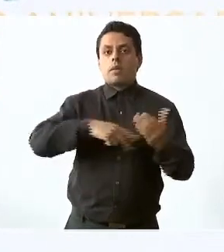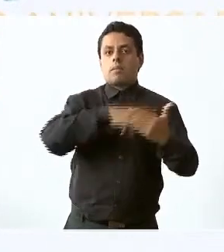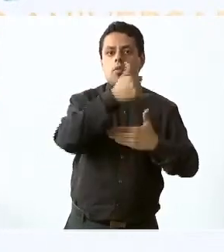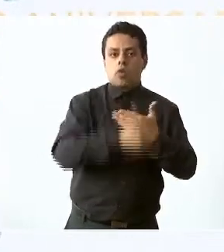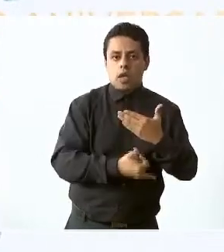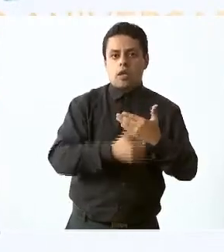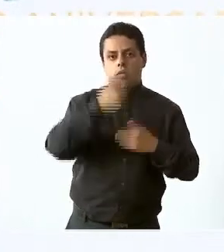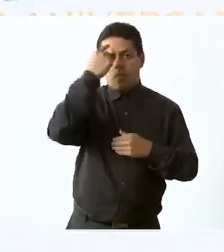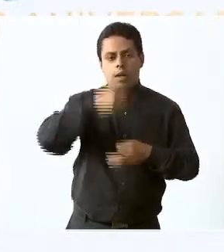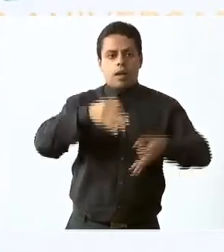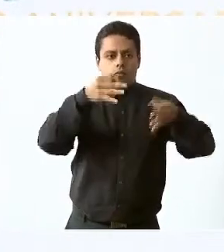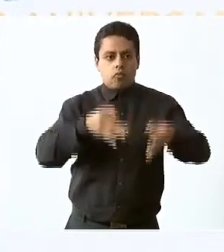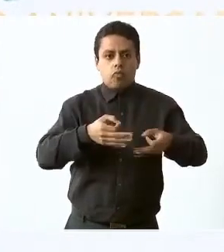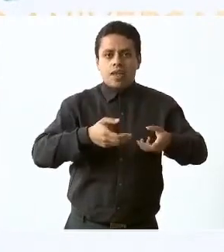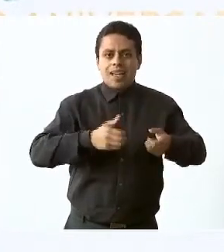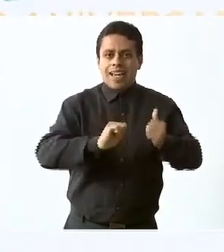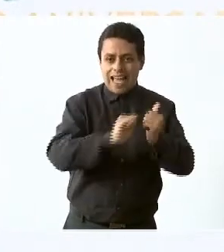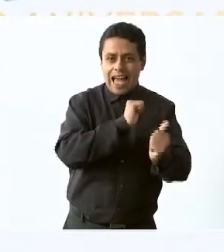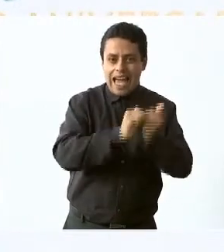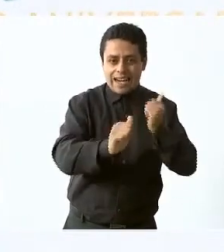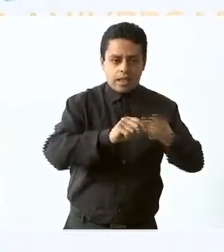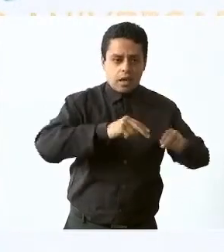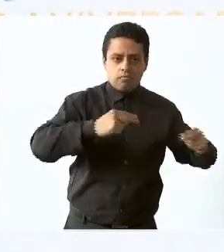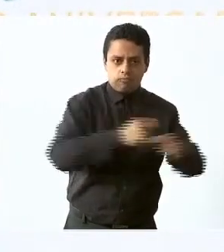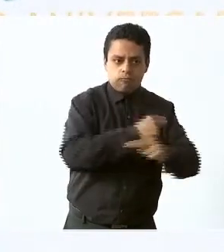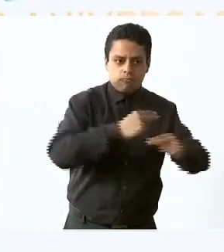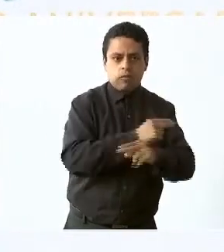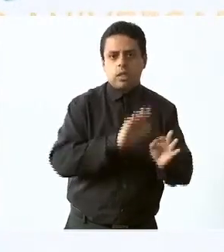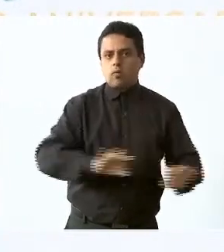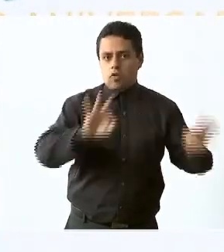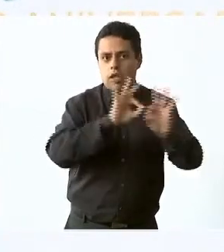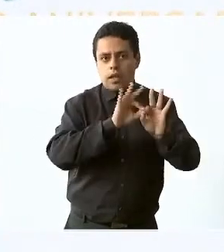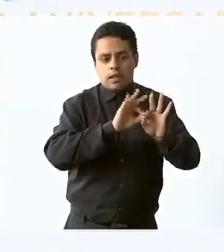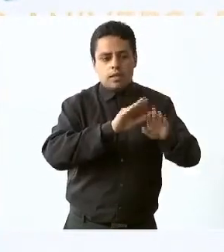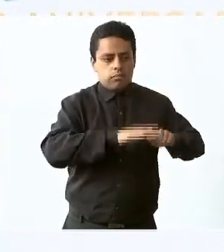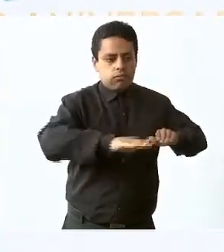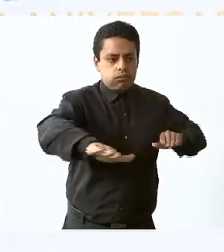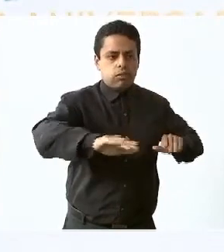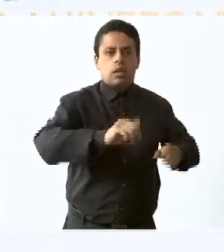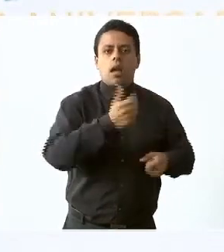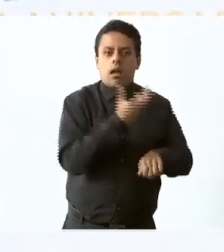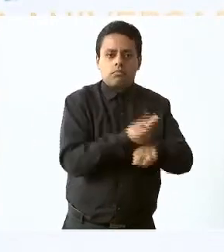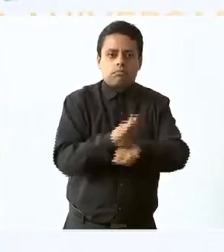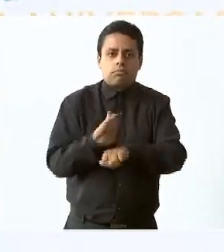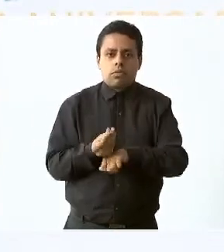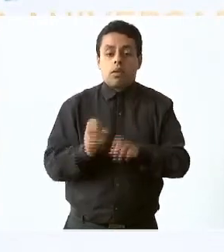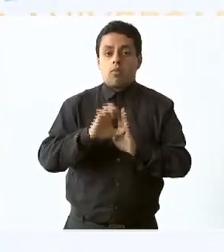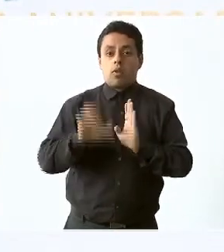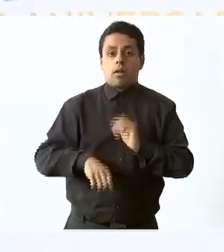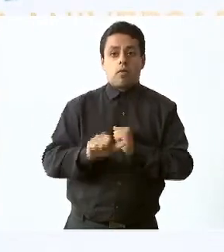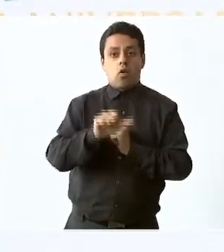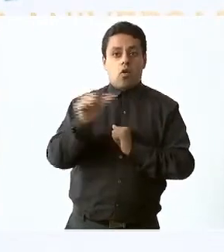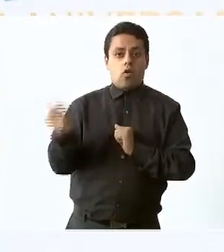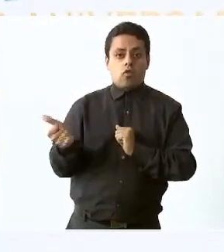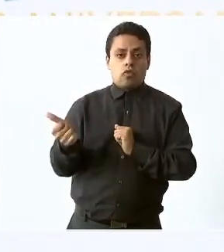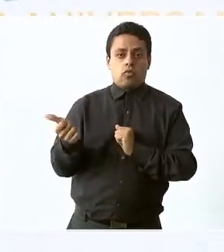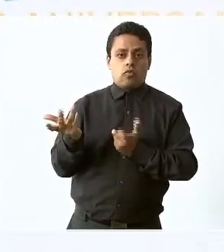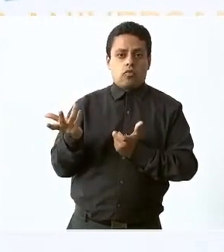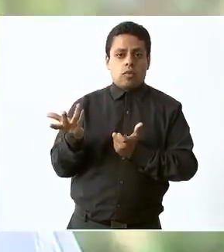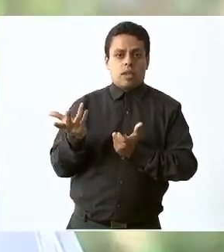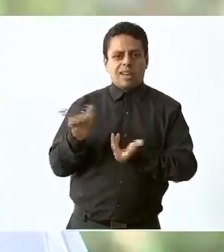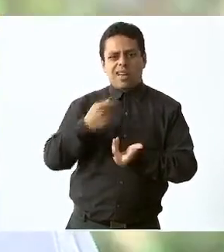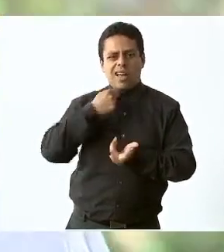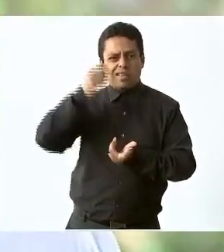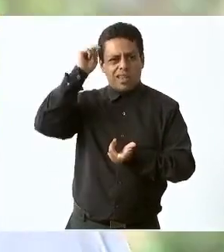de dignificación carretera. De hecho, la principal acusación de los candidatos de oposición en la pasada